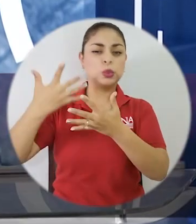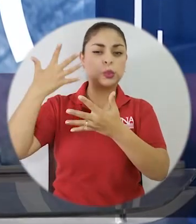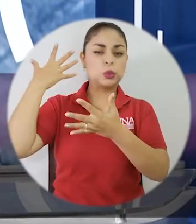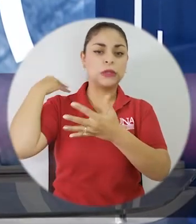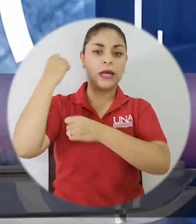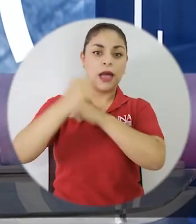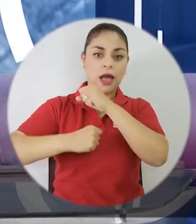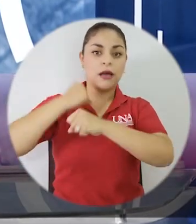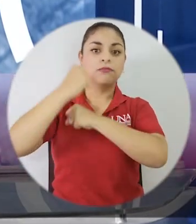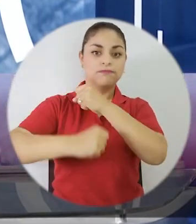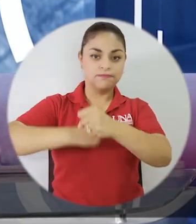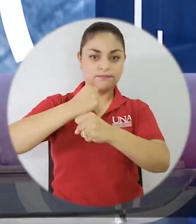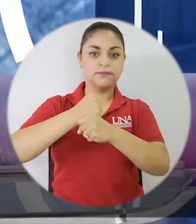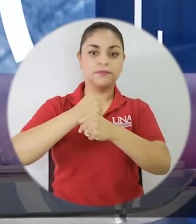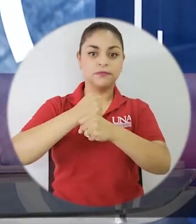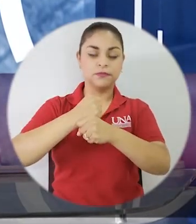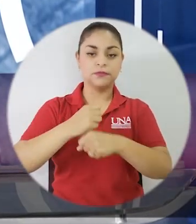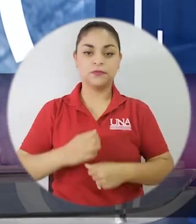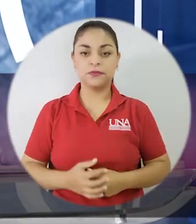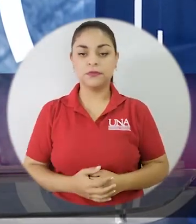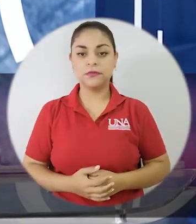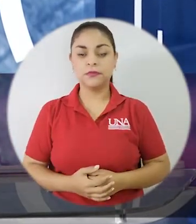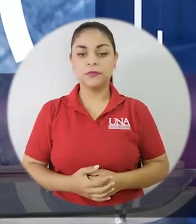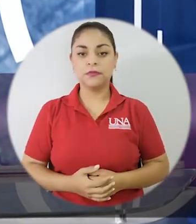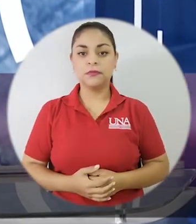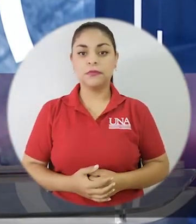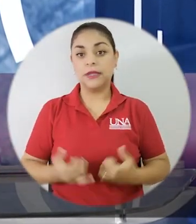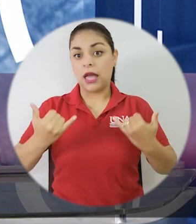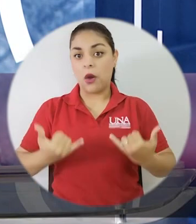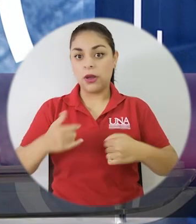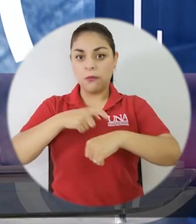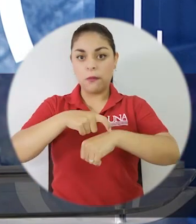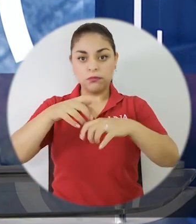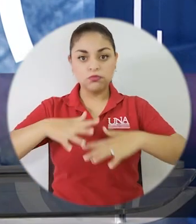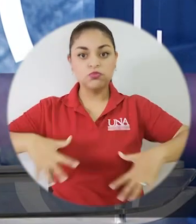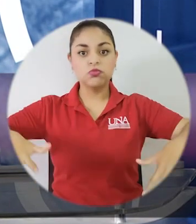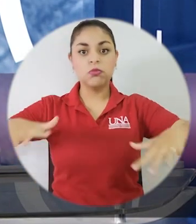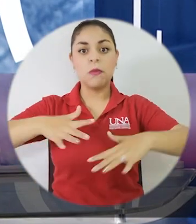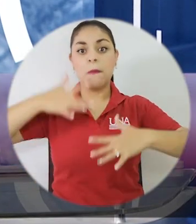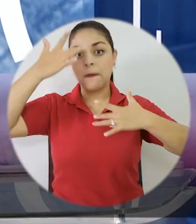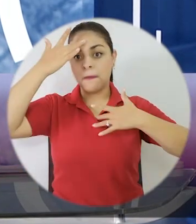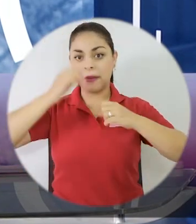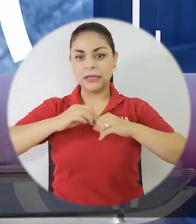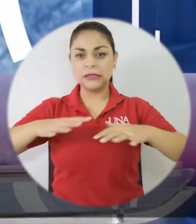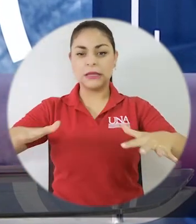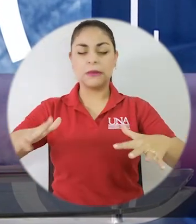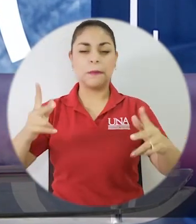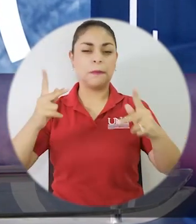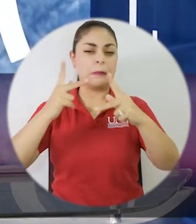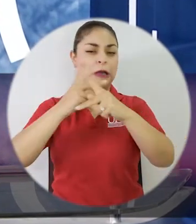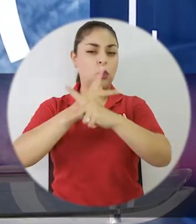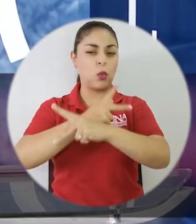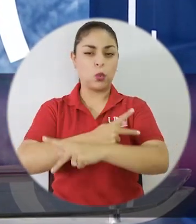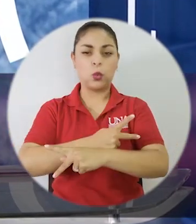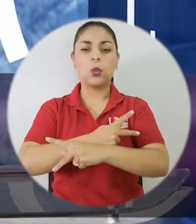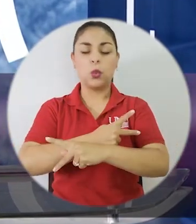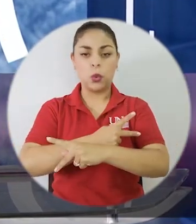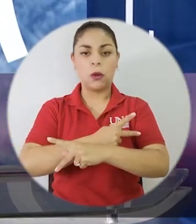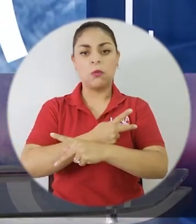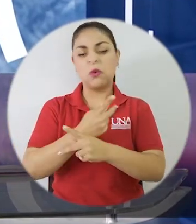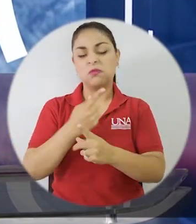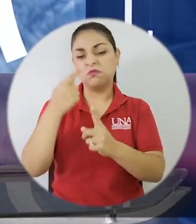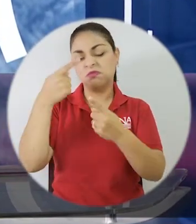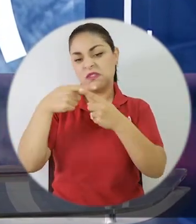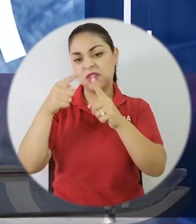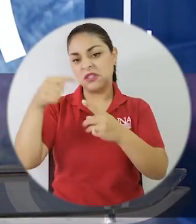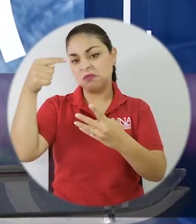décadas y pues en el marco de la pandemia se agravó considerablemente por múltiples